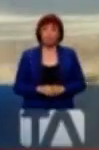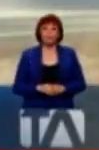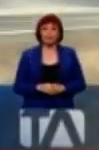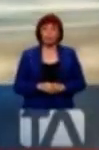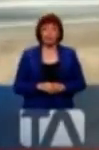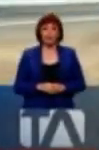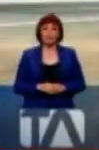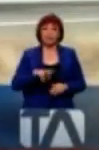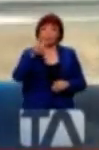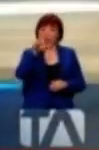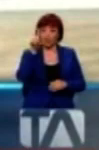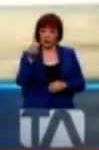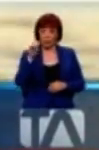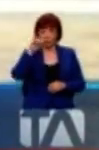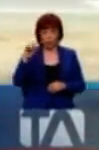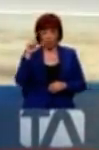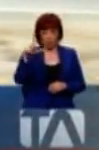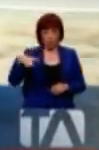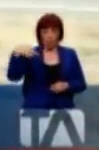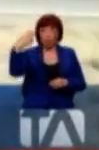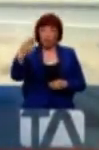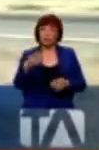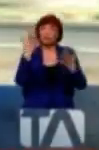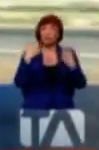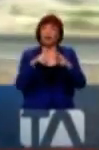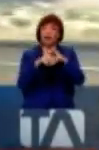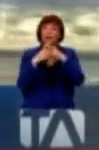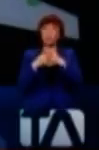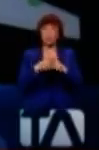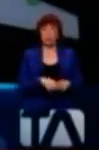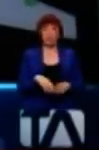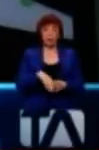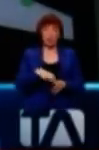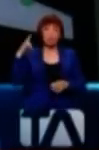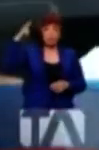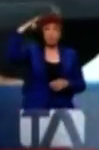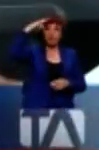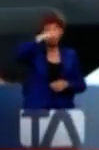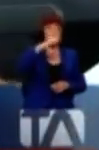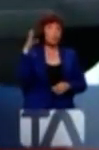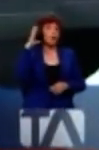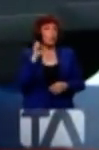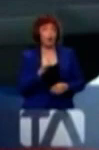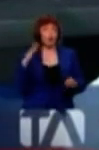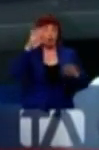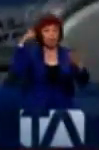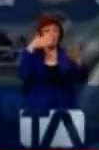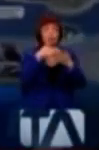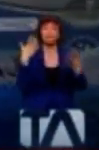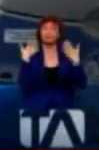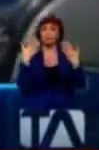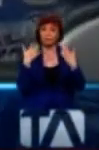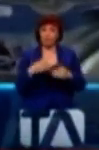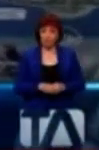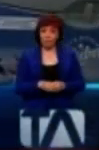A partir del 31 de julio, TAME volverá a aterrizar en Cuenca desde Guayaquil. Esto luego de que la ruta será retomada con el fin